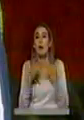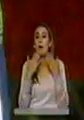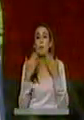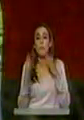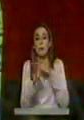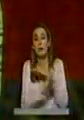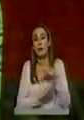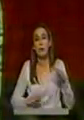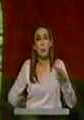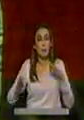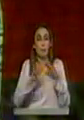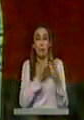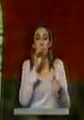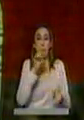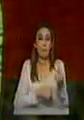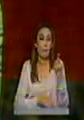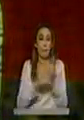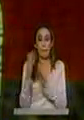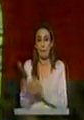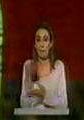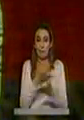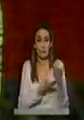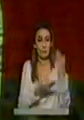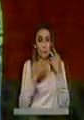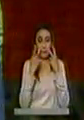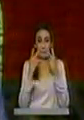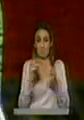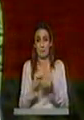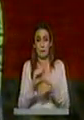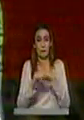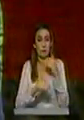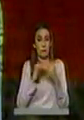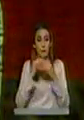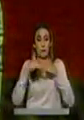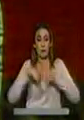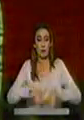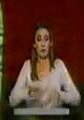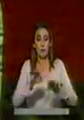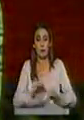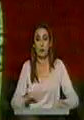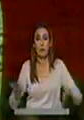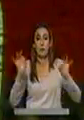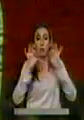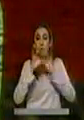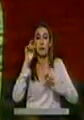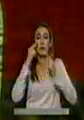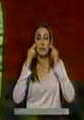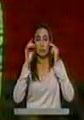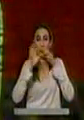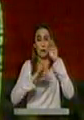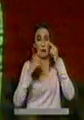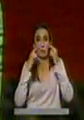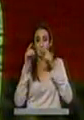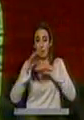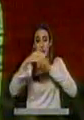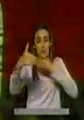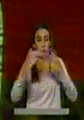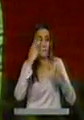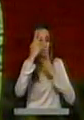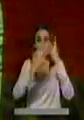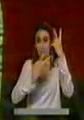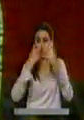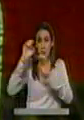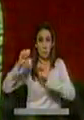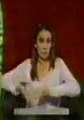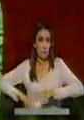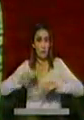base, se hace un turismo, un agroturismo, y entonces el turista puede visitar las fincas, las haciendas ahí,